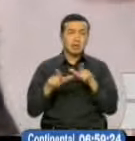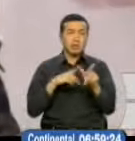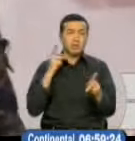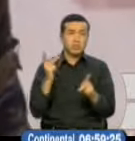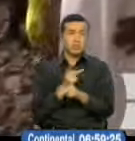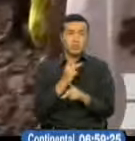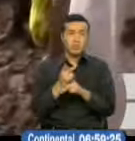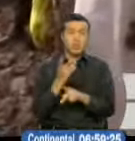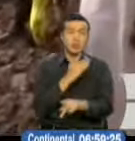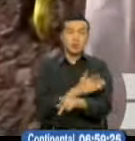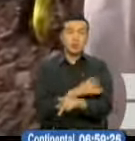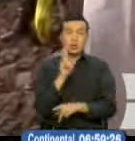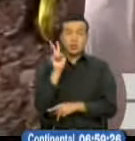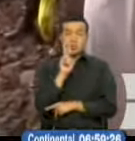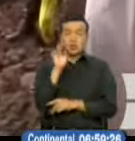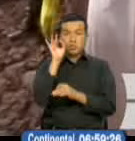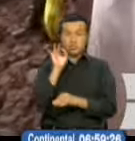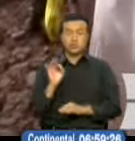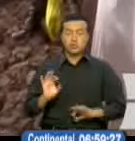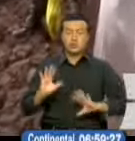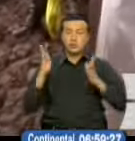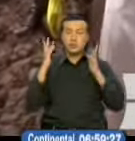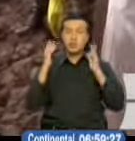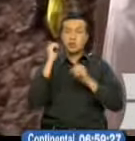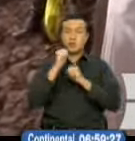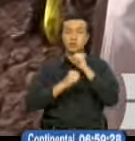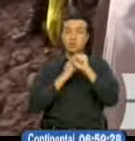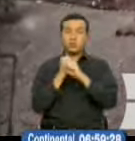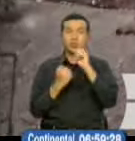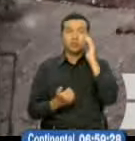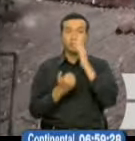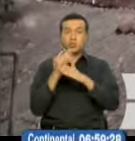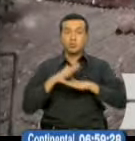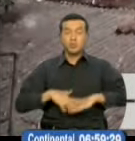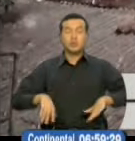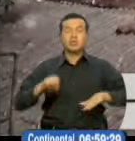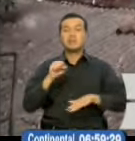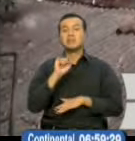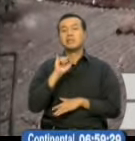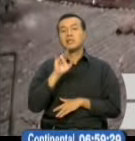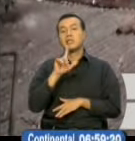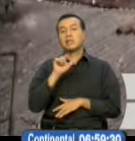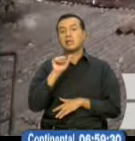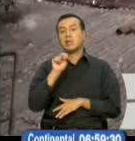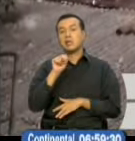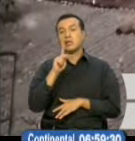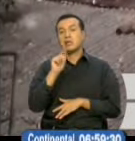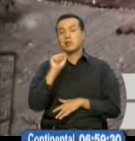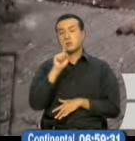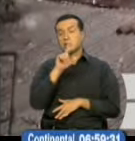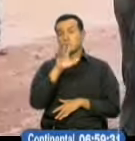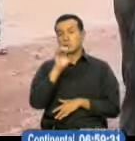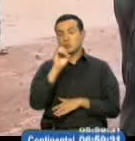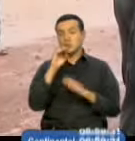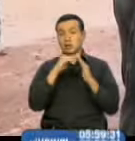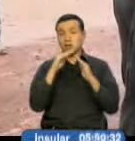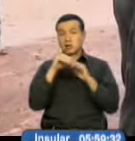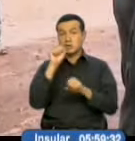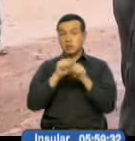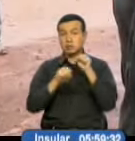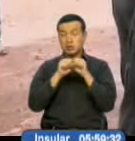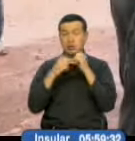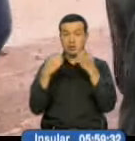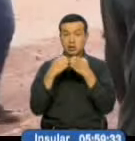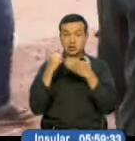pasado viernes durante las celebraciones del Año Nuevo en Sri Lanka. El hecho dejó además 150 casas dañadas. Los equipos